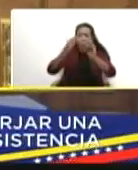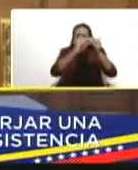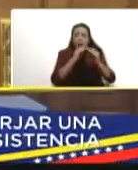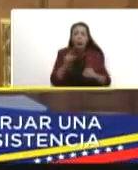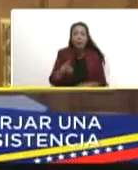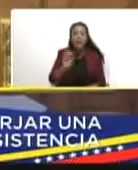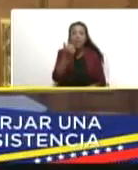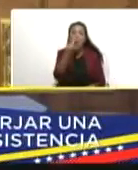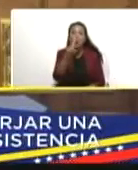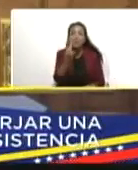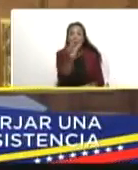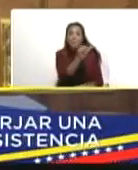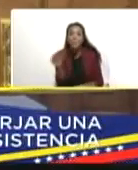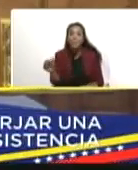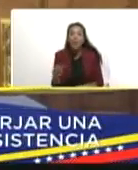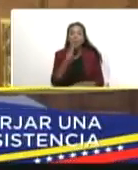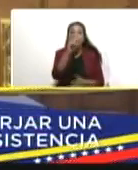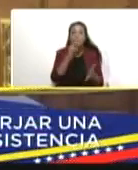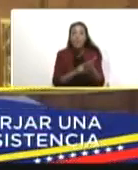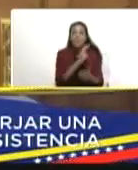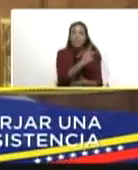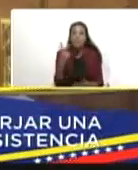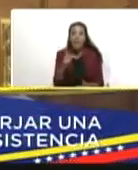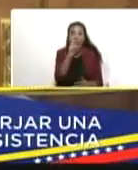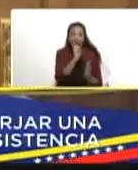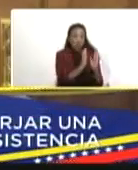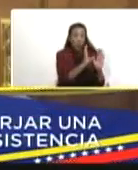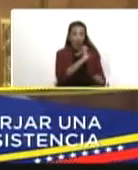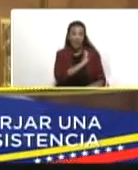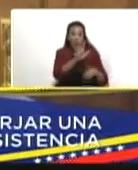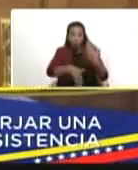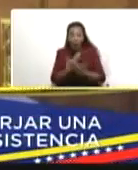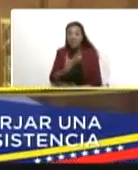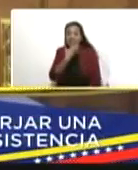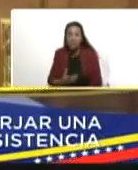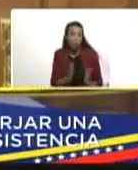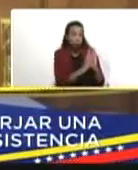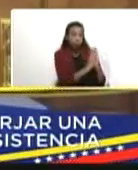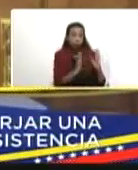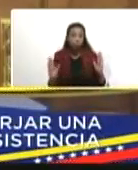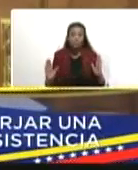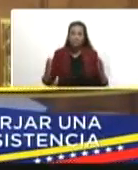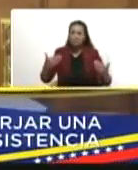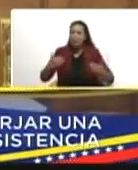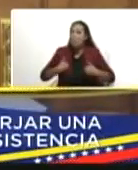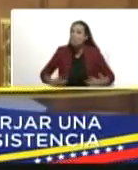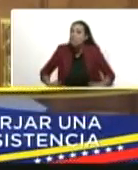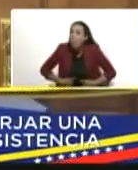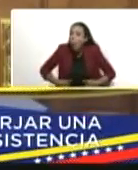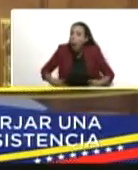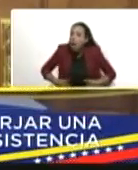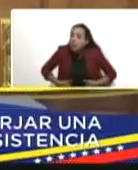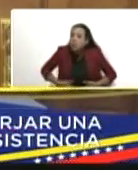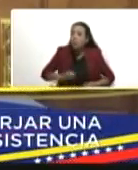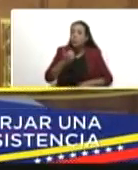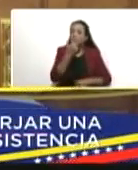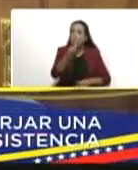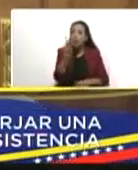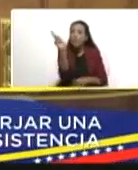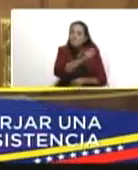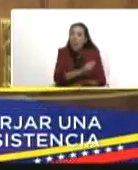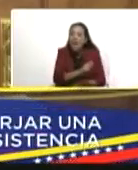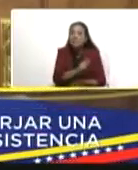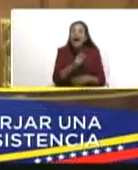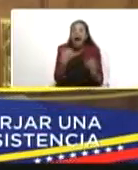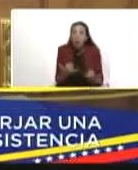estos 12 meses del 2023 han sido 12 meses de esfuerzo estos 12 meses que tenemos